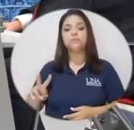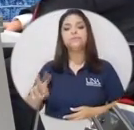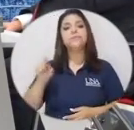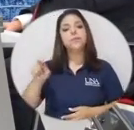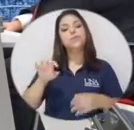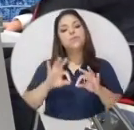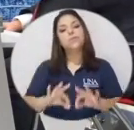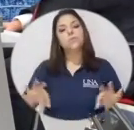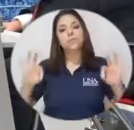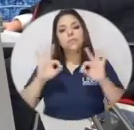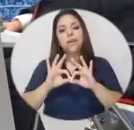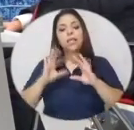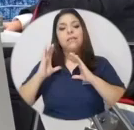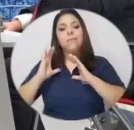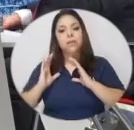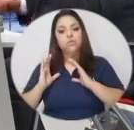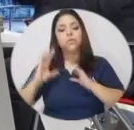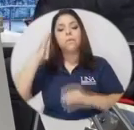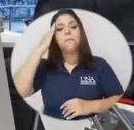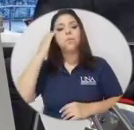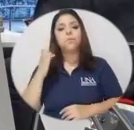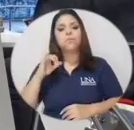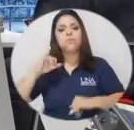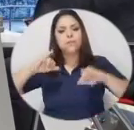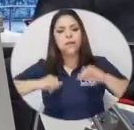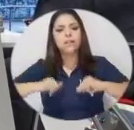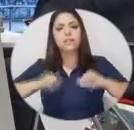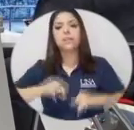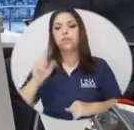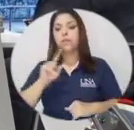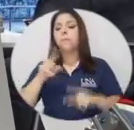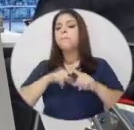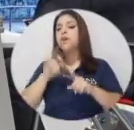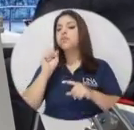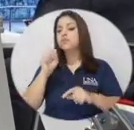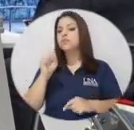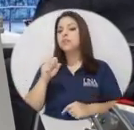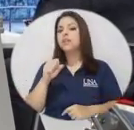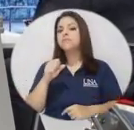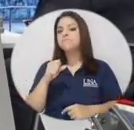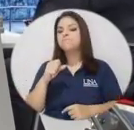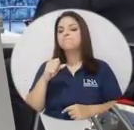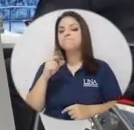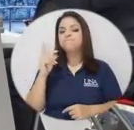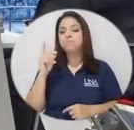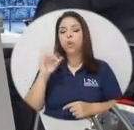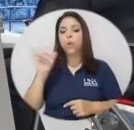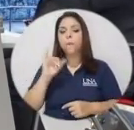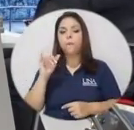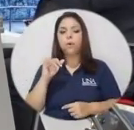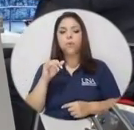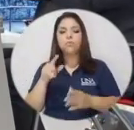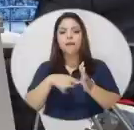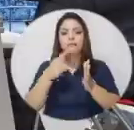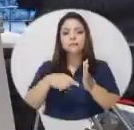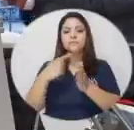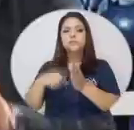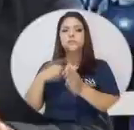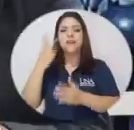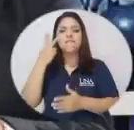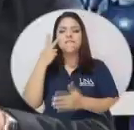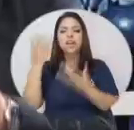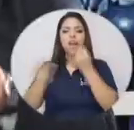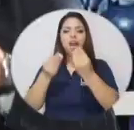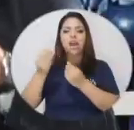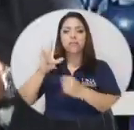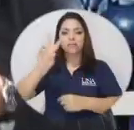de Venezuela va a tener un peso muy importante, no permanentemente, pero sí en ráfagas que va a buscar cómo media en el caso